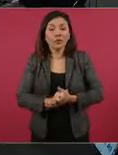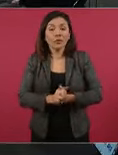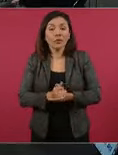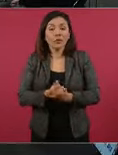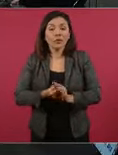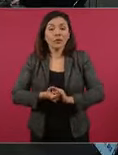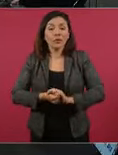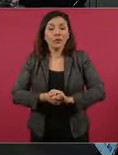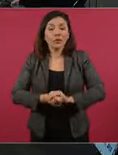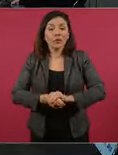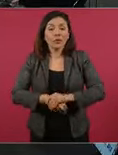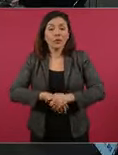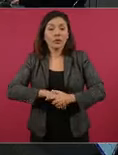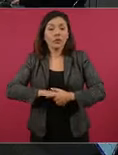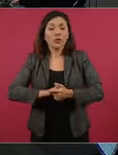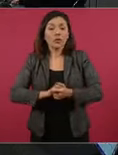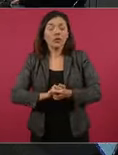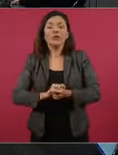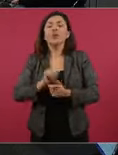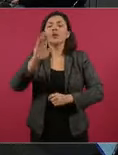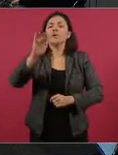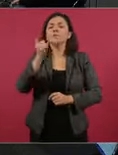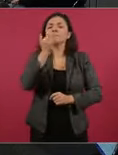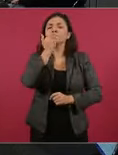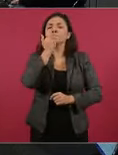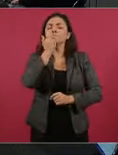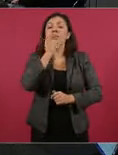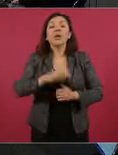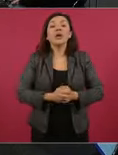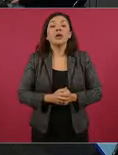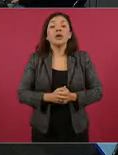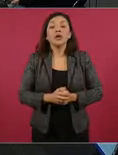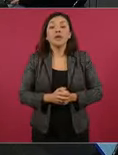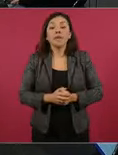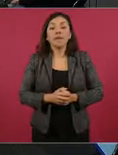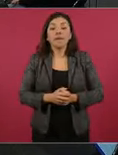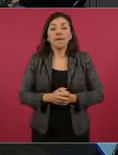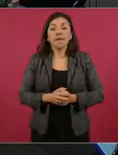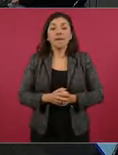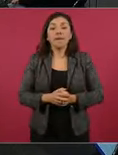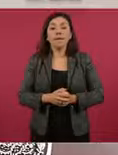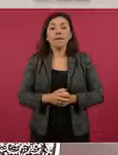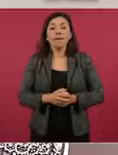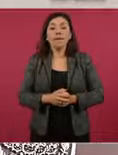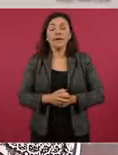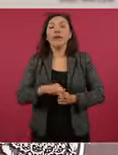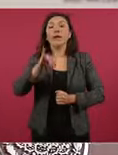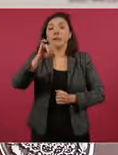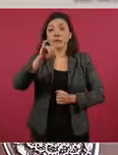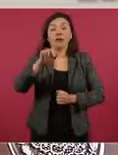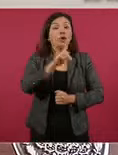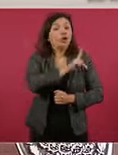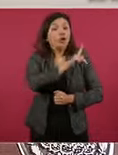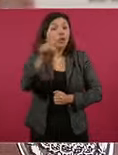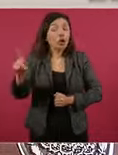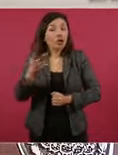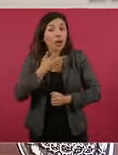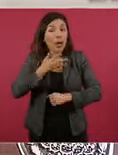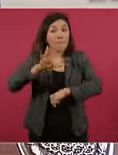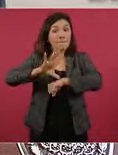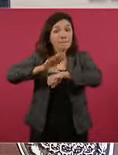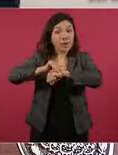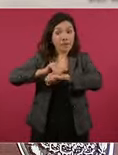Todos, todos. Presidente, y también en ese sentido. Los que están autorizados